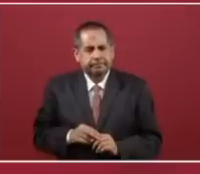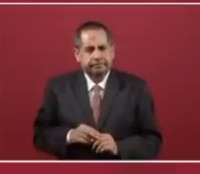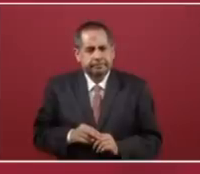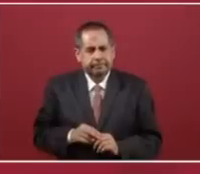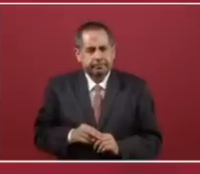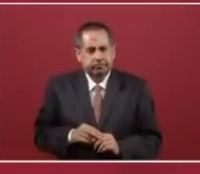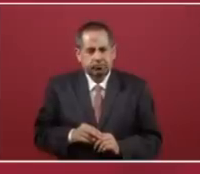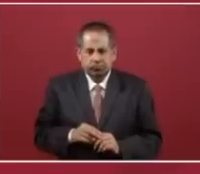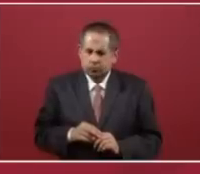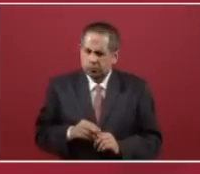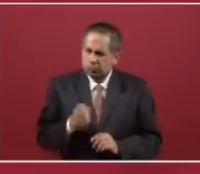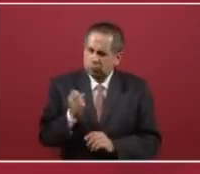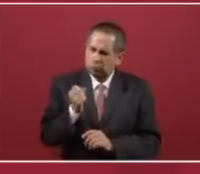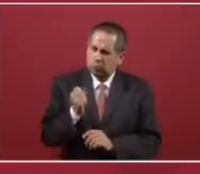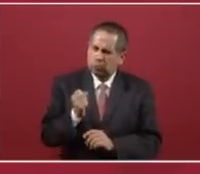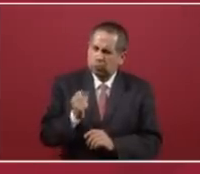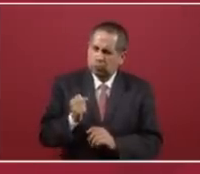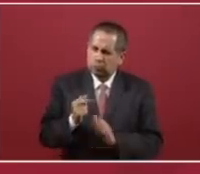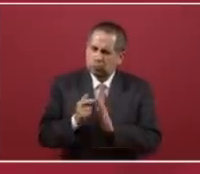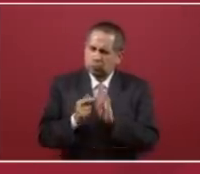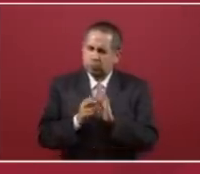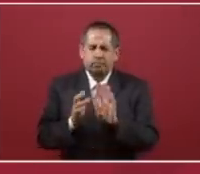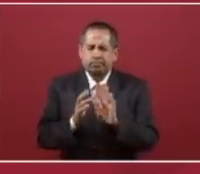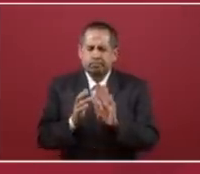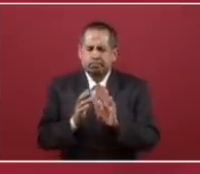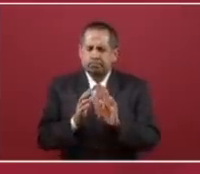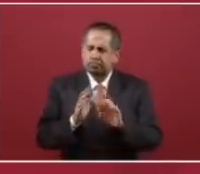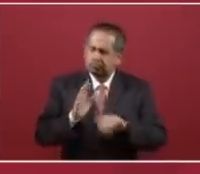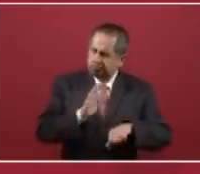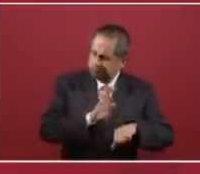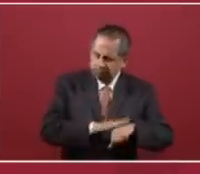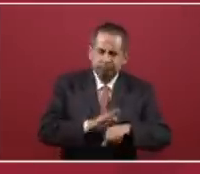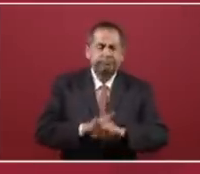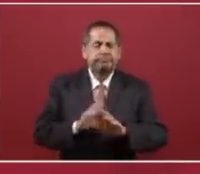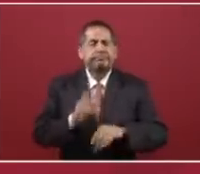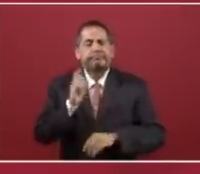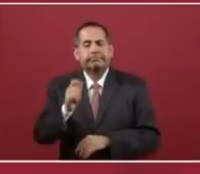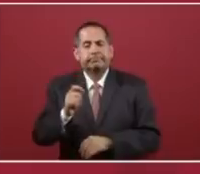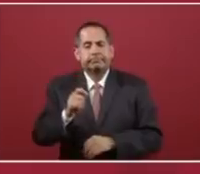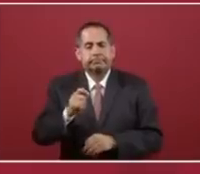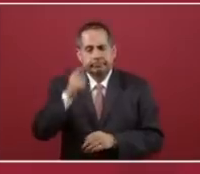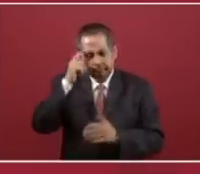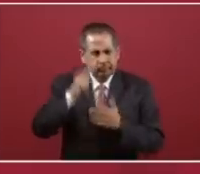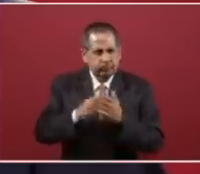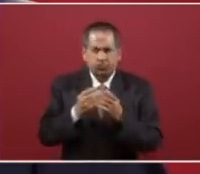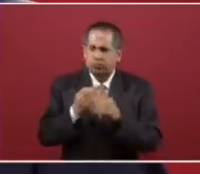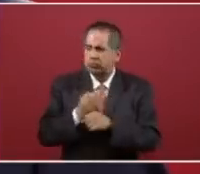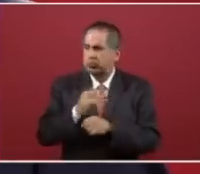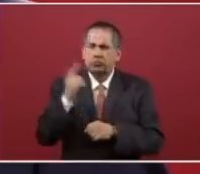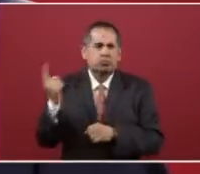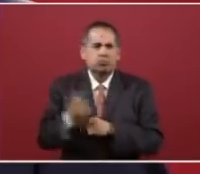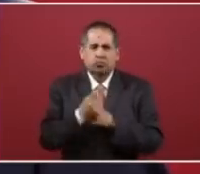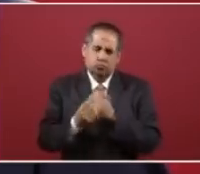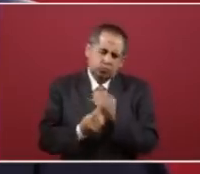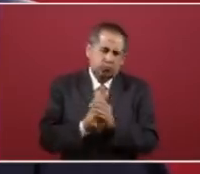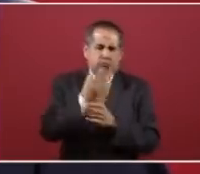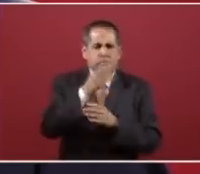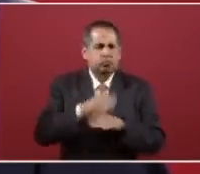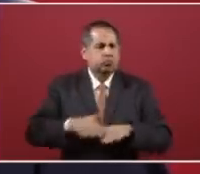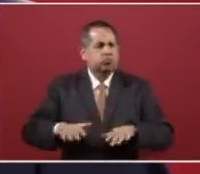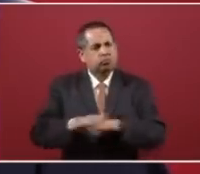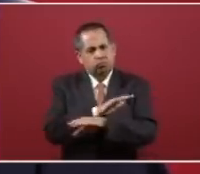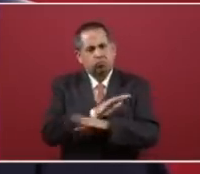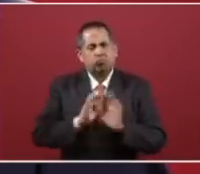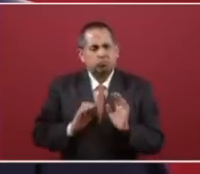estricto no pero creo que hay un ambiente nuevo para que